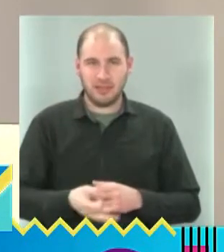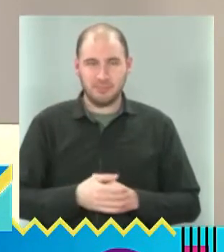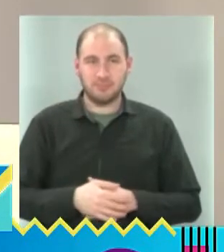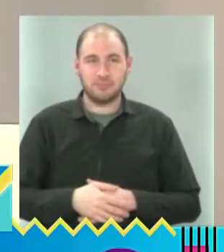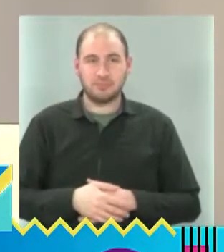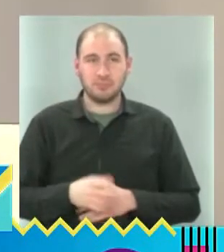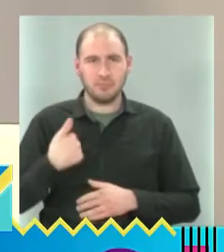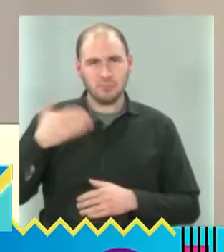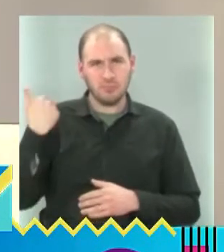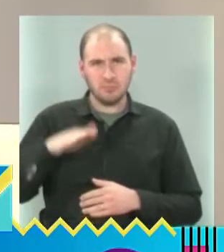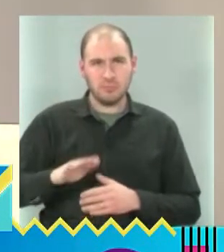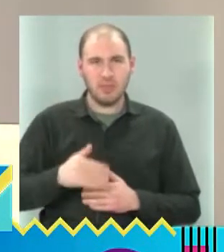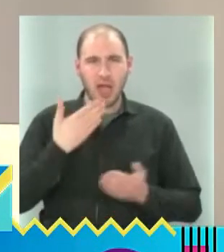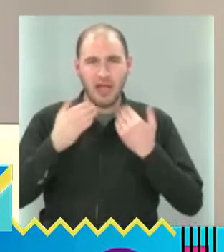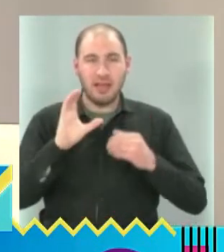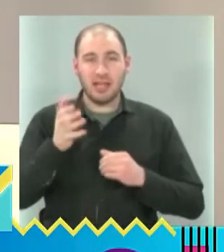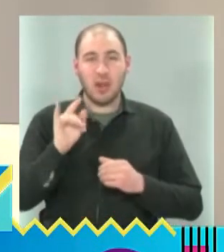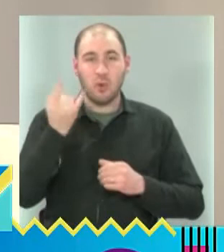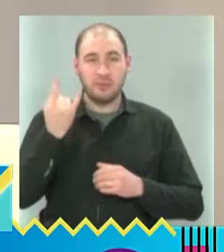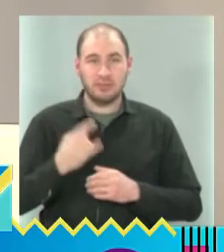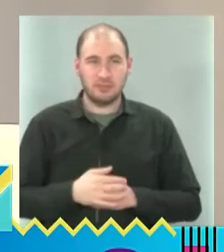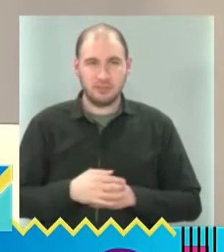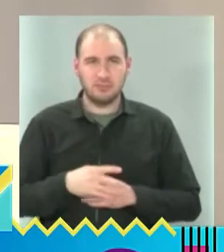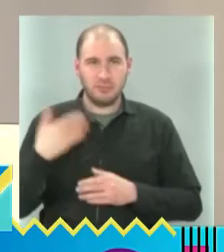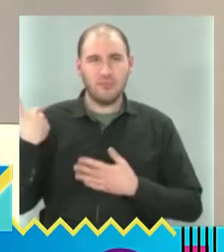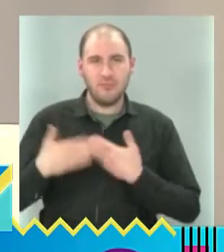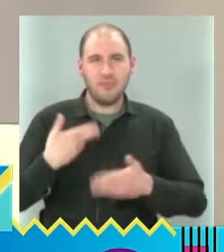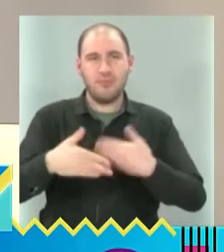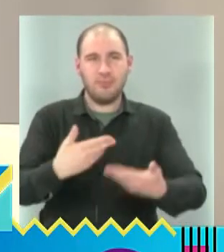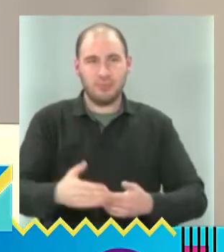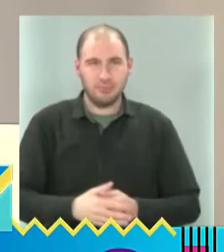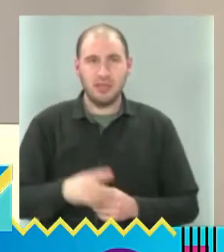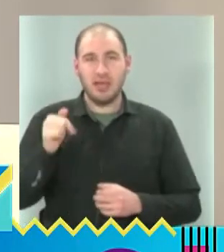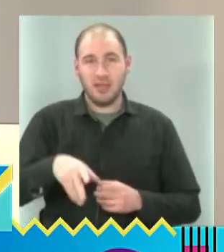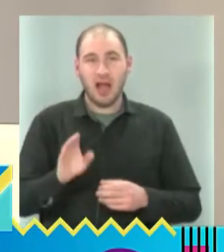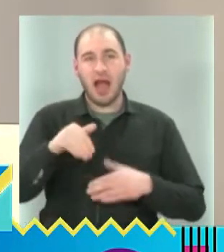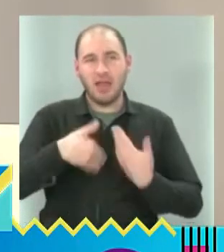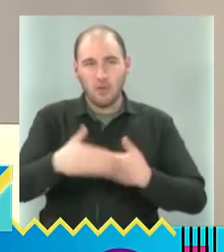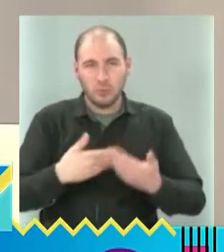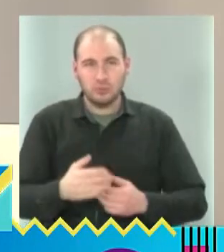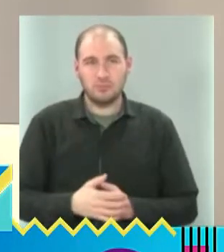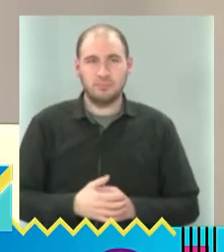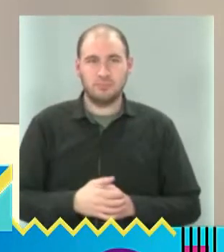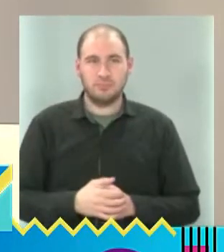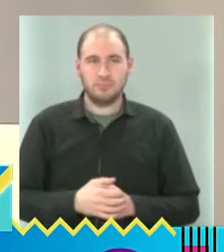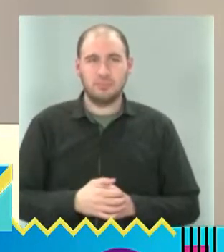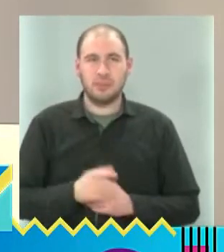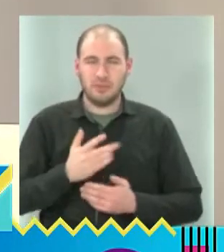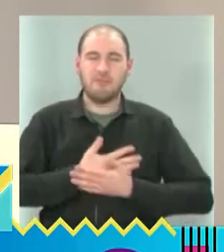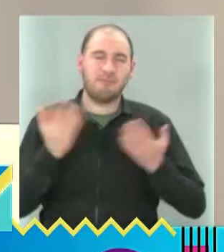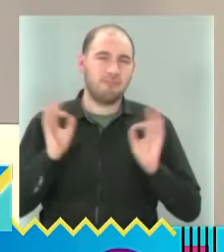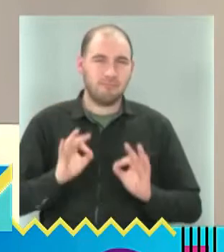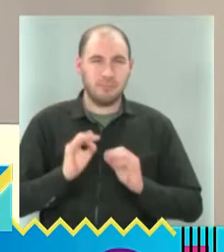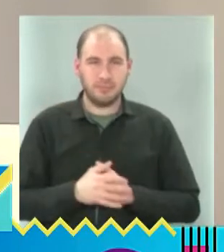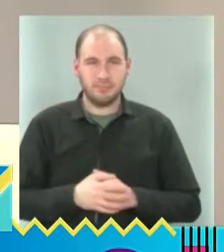Cuando yo era muy chico siempre se hablaba del canal de la universidad, que va a venir, que lo vamos a hacer. Y esto es parte de la evolución y entonces la verdad es una alegría